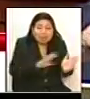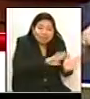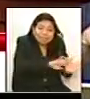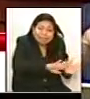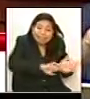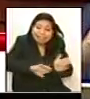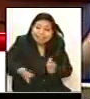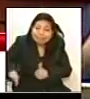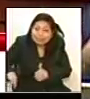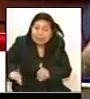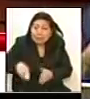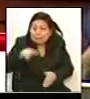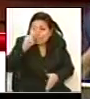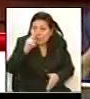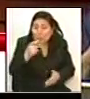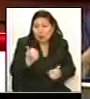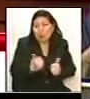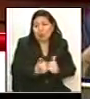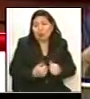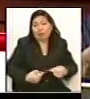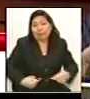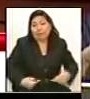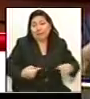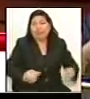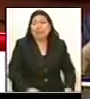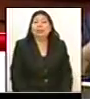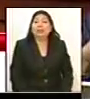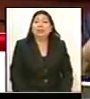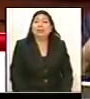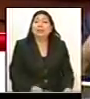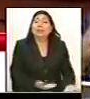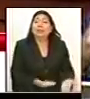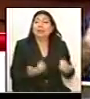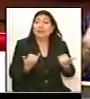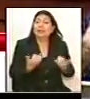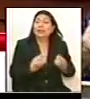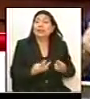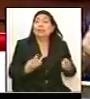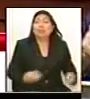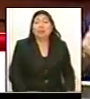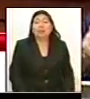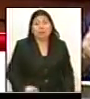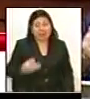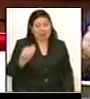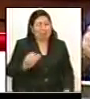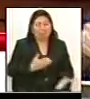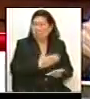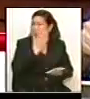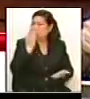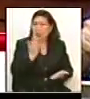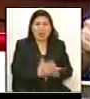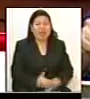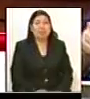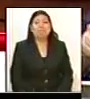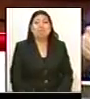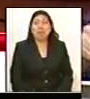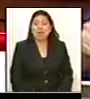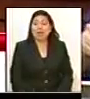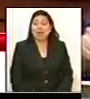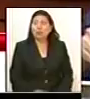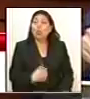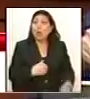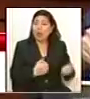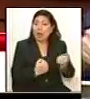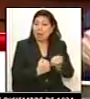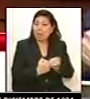la capacidad de que el Perú sea un país competitivo y estamos llevando en esta materia a un verdadero desastre. Yo en ese sentido apoyo